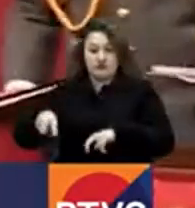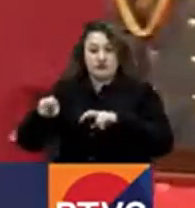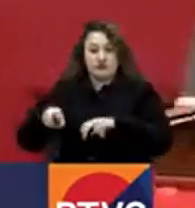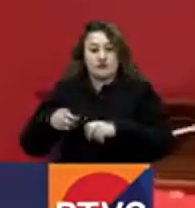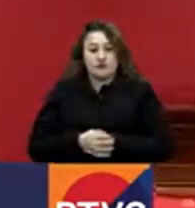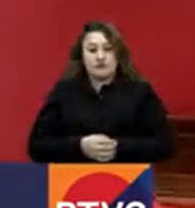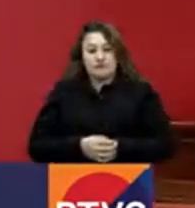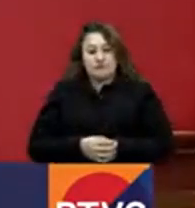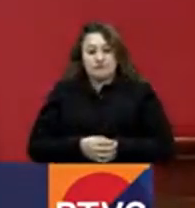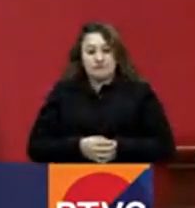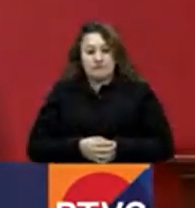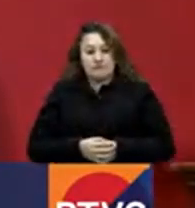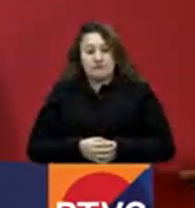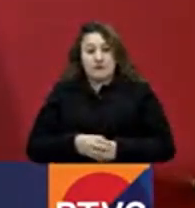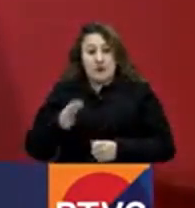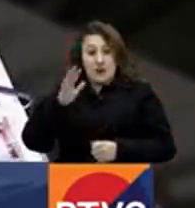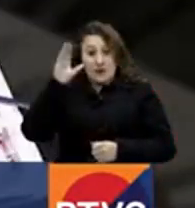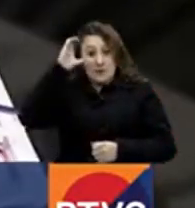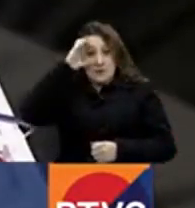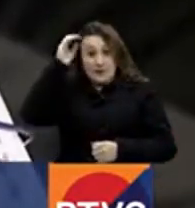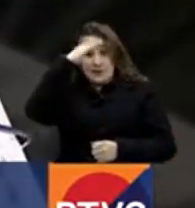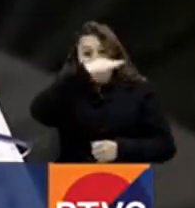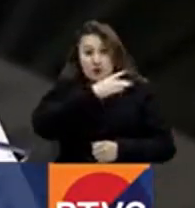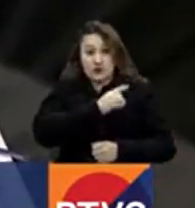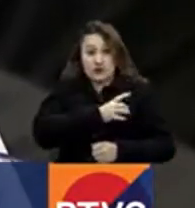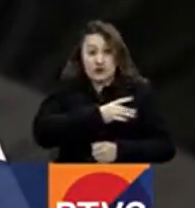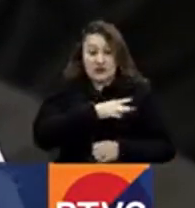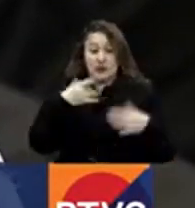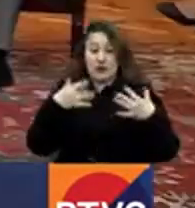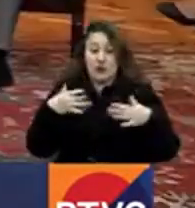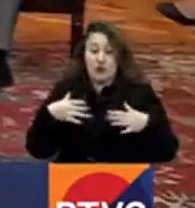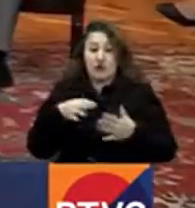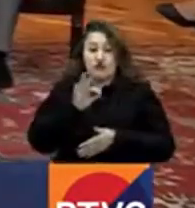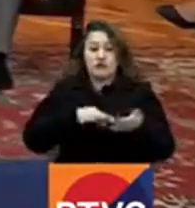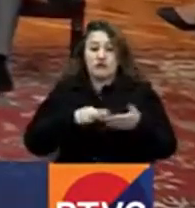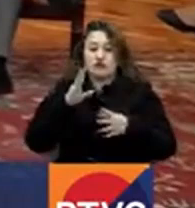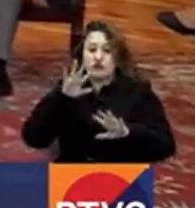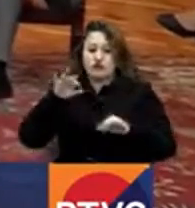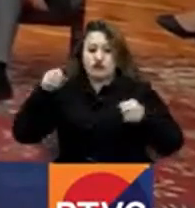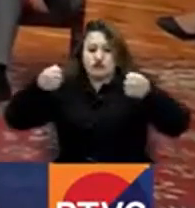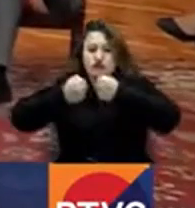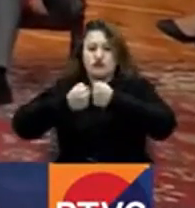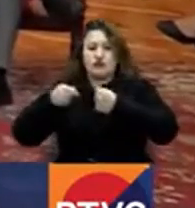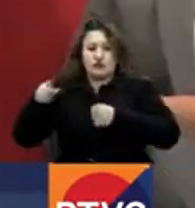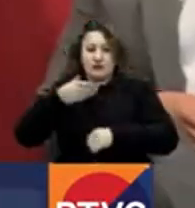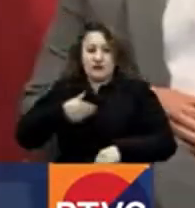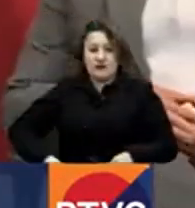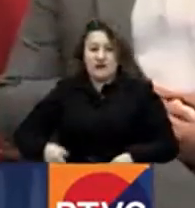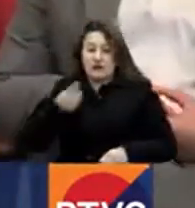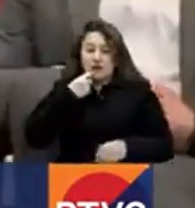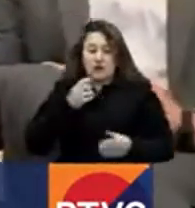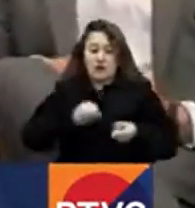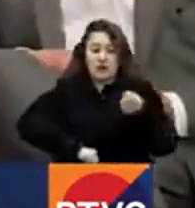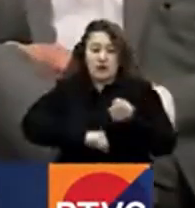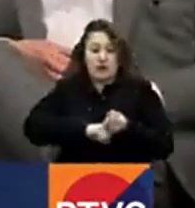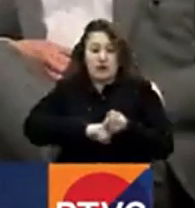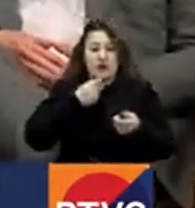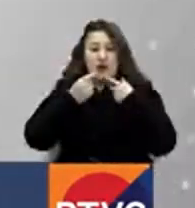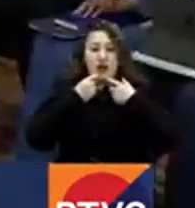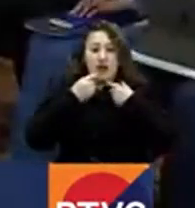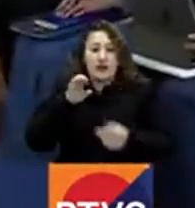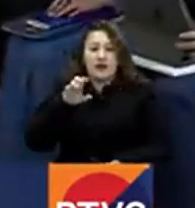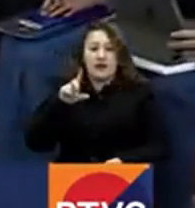agenda del presidente Petro en Chile. Firmó compromiso con presidente Boric, quien reiteró apoyo a diálogos con el